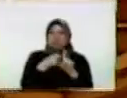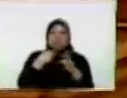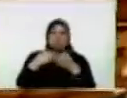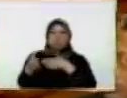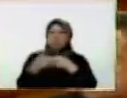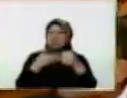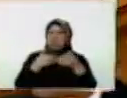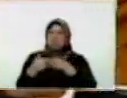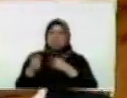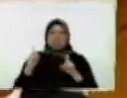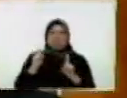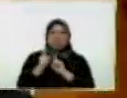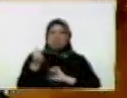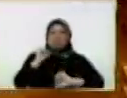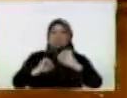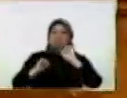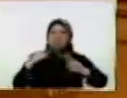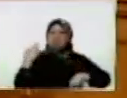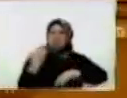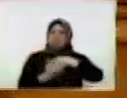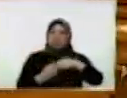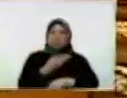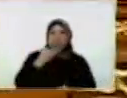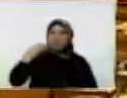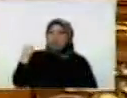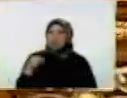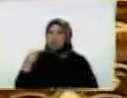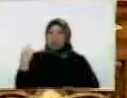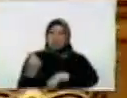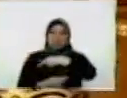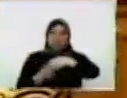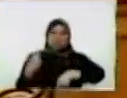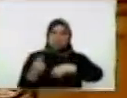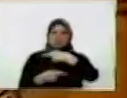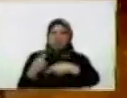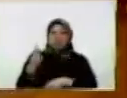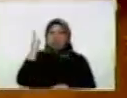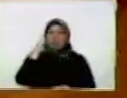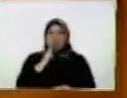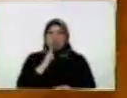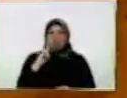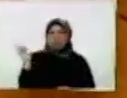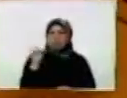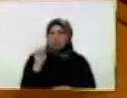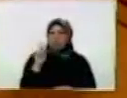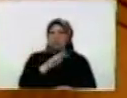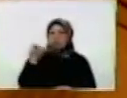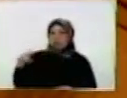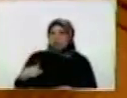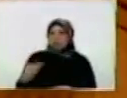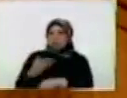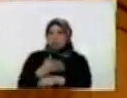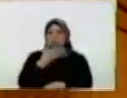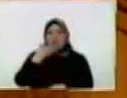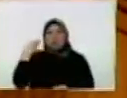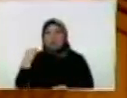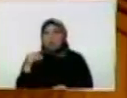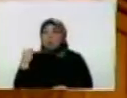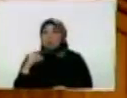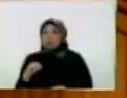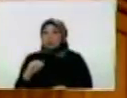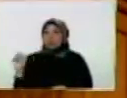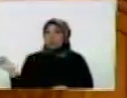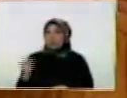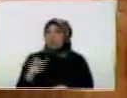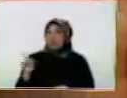obstáculos. Juventud revolucionaria, esta revolución bolivariana es de ustedes, muchachos. No dejen que